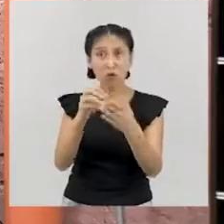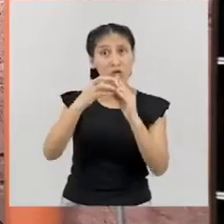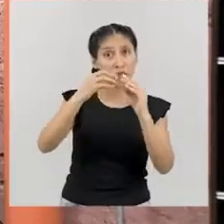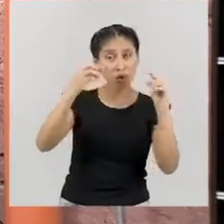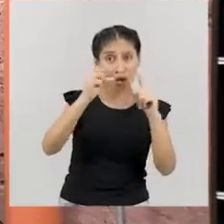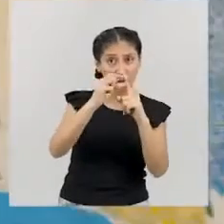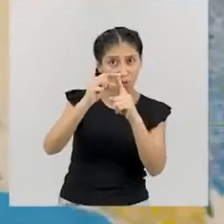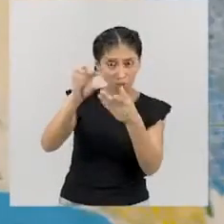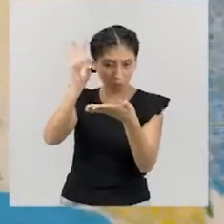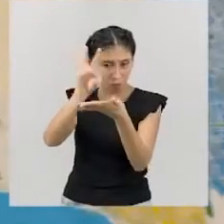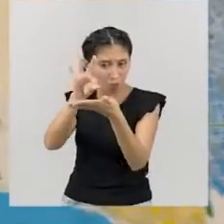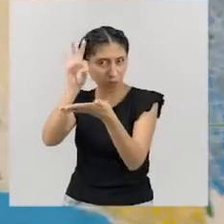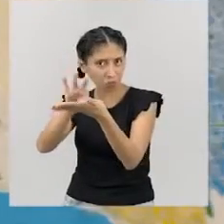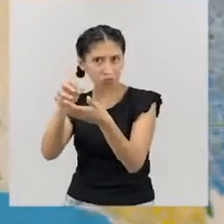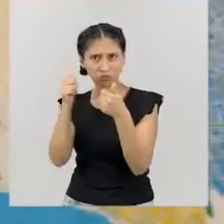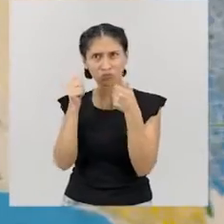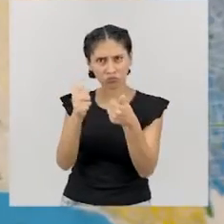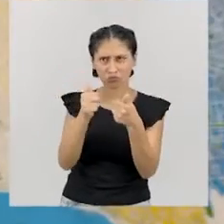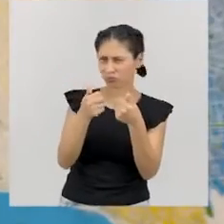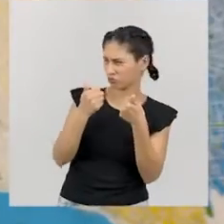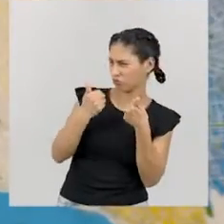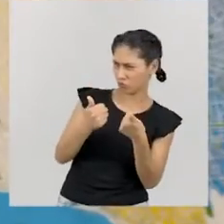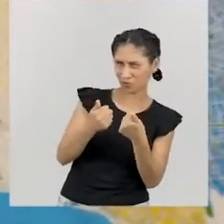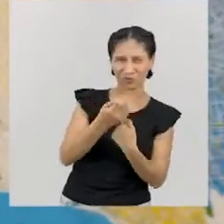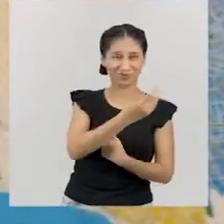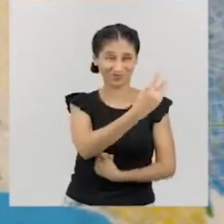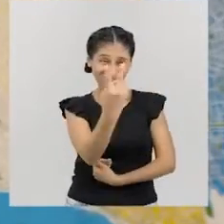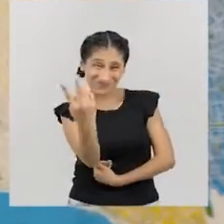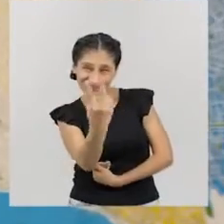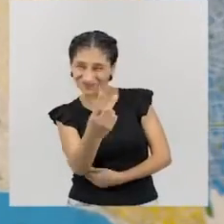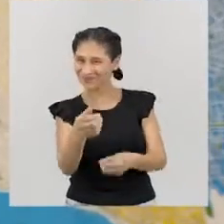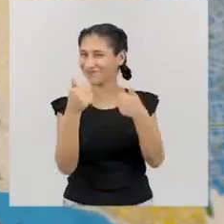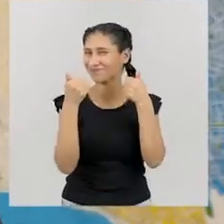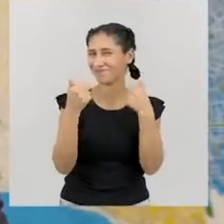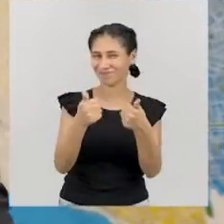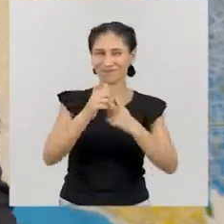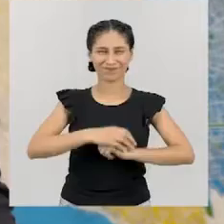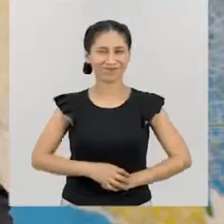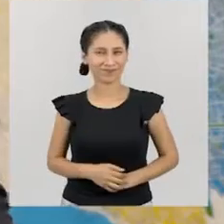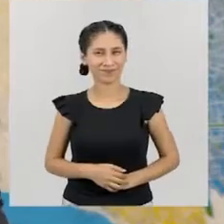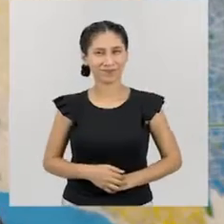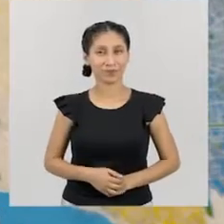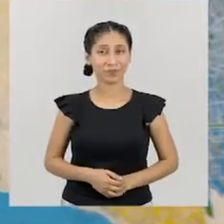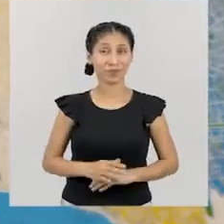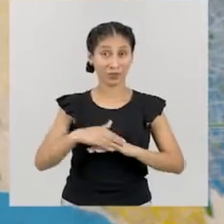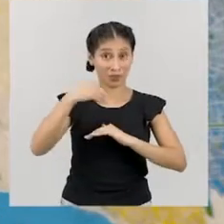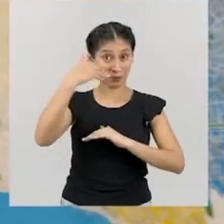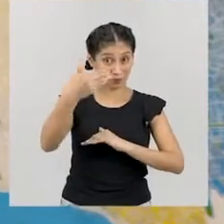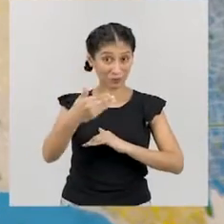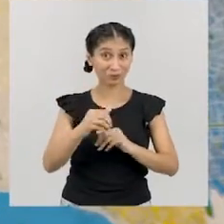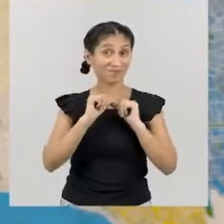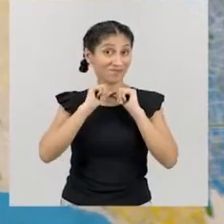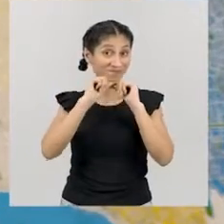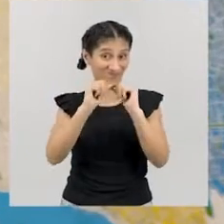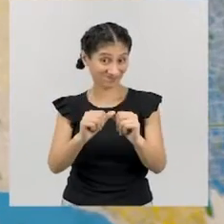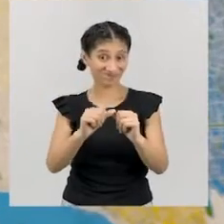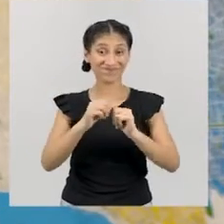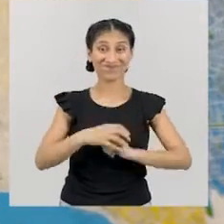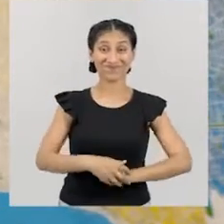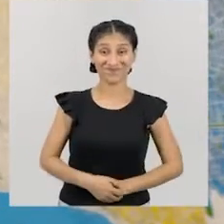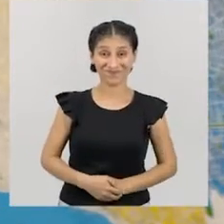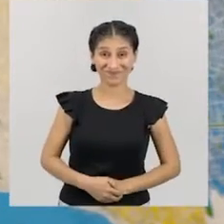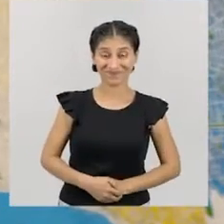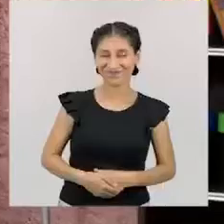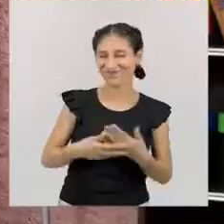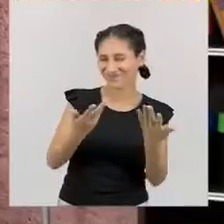algunos términos. Excelente descripción de las propiedades del texto. Felicitaciones, Amaru, y felicitaciones, Cori. Nos vemos en el próximo